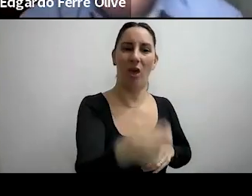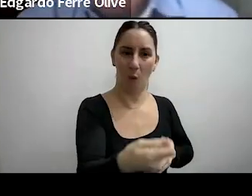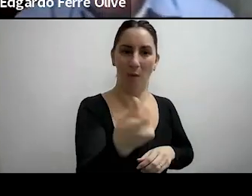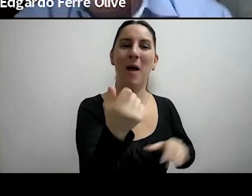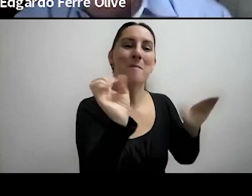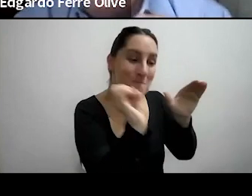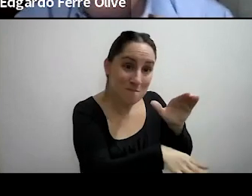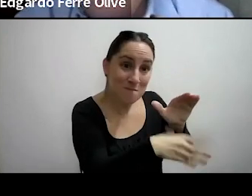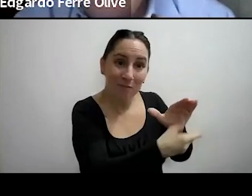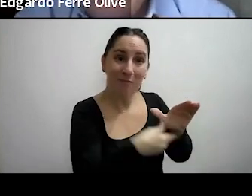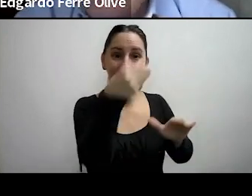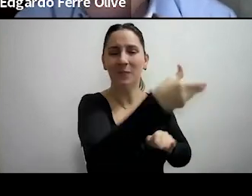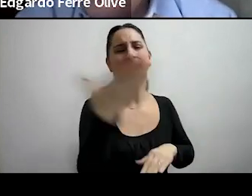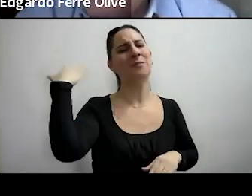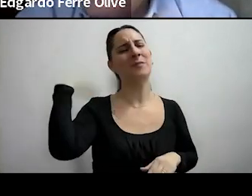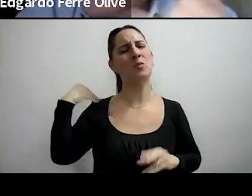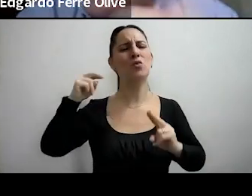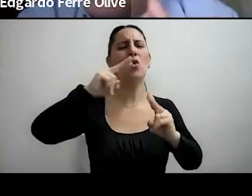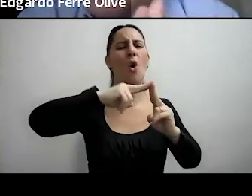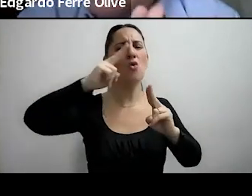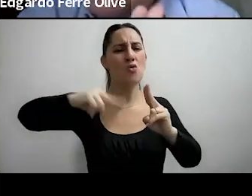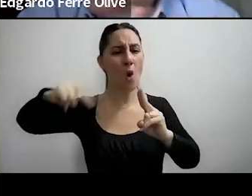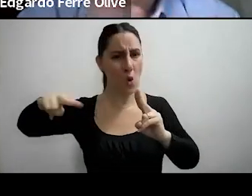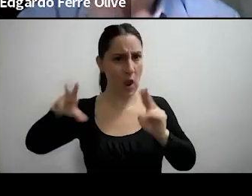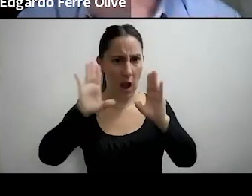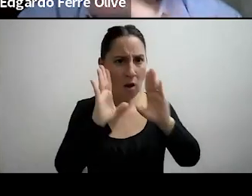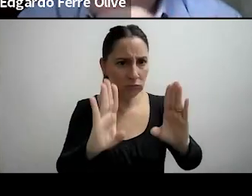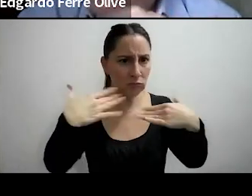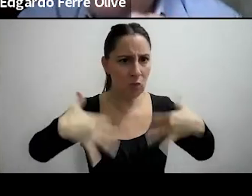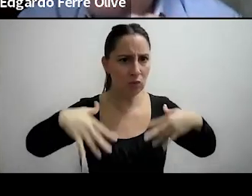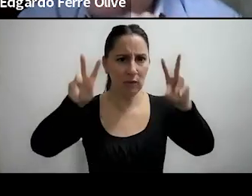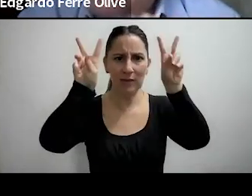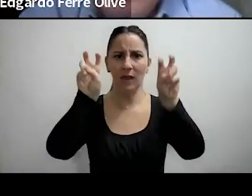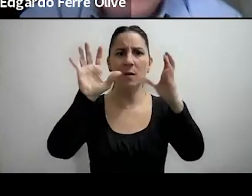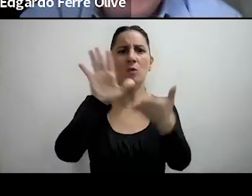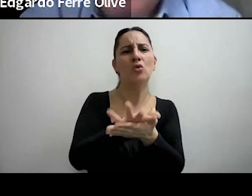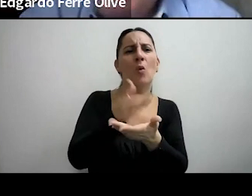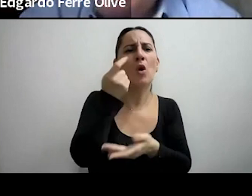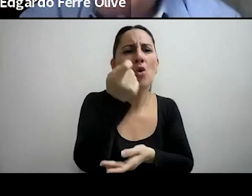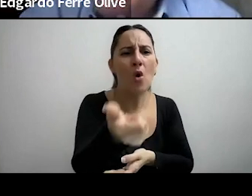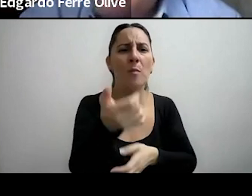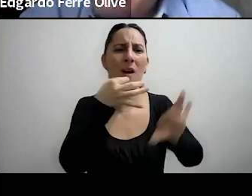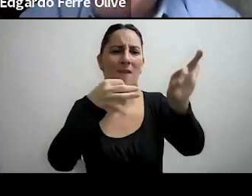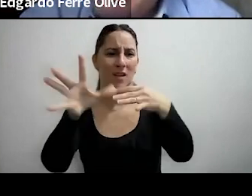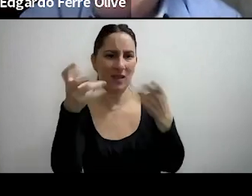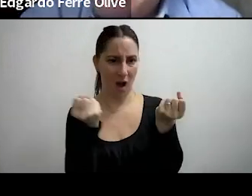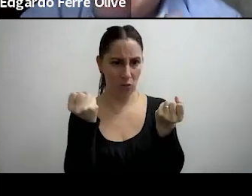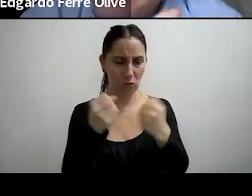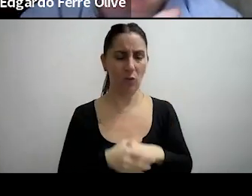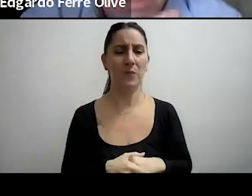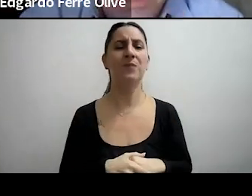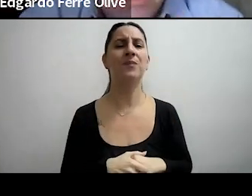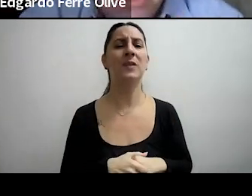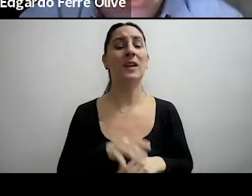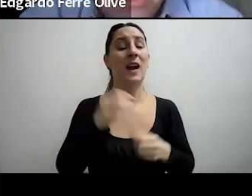En Noruega en su momento se trabajó mucho con este tema con relación a la compra de automotores, porque ustedes saben, el problema del automotor, que es material